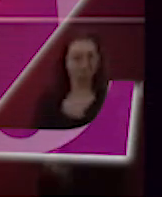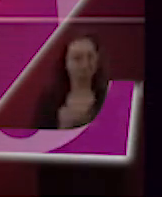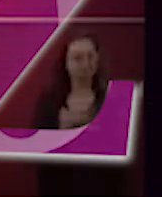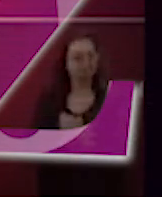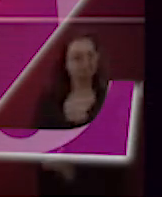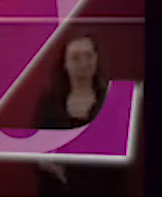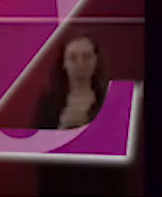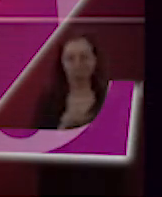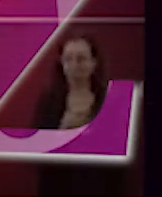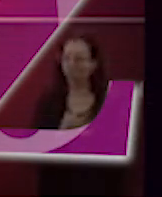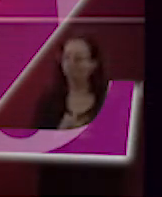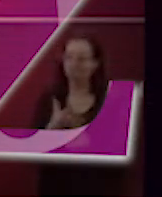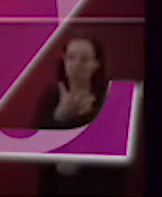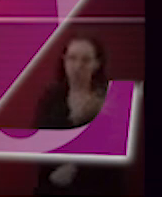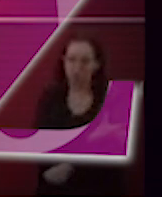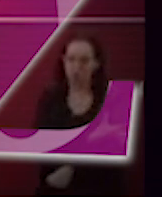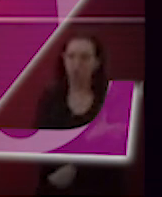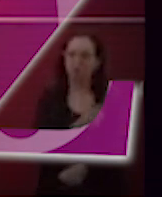Eso es lo que protege.